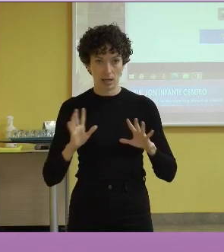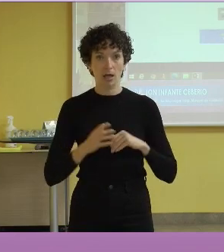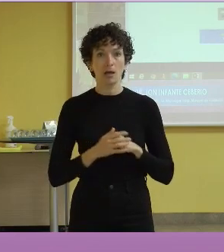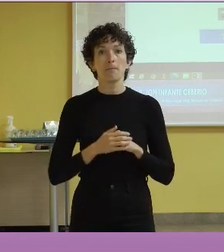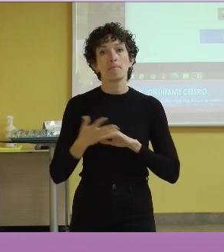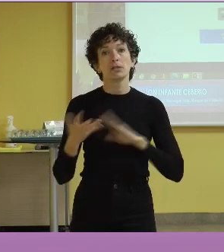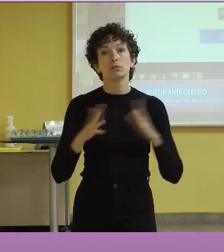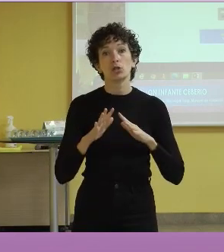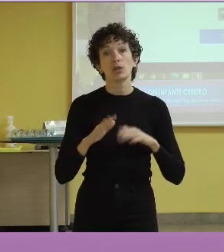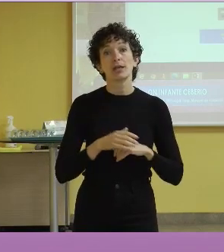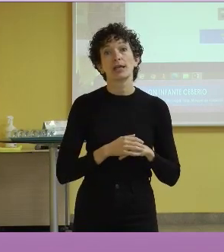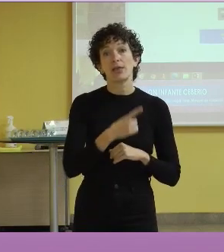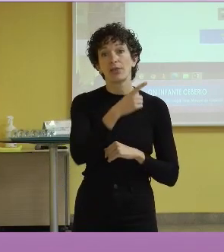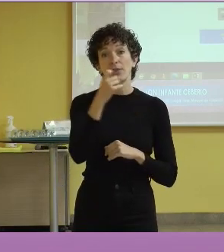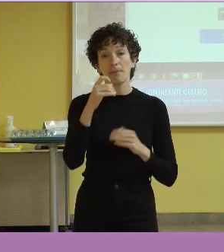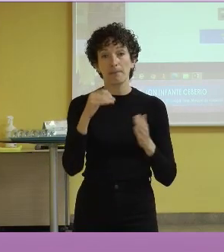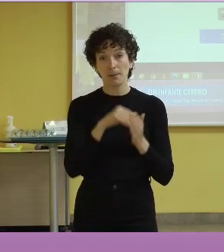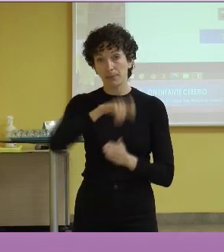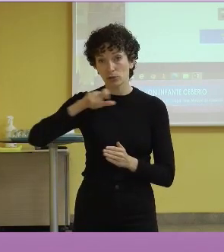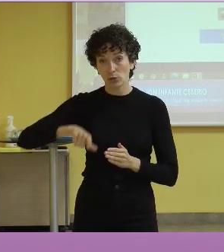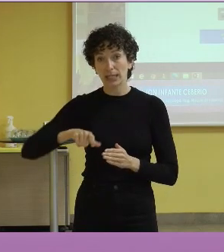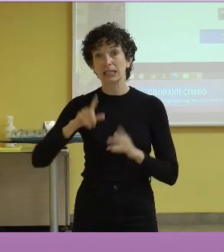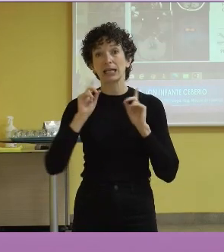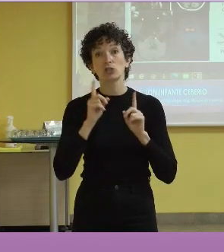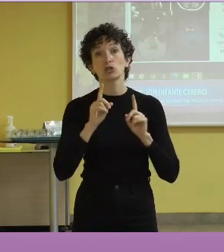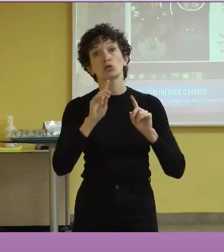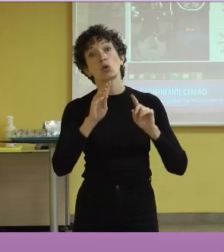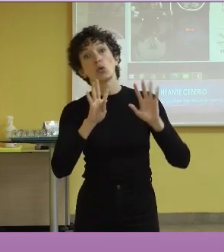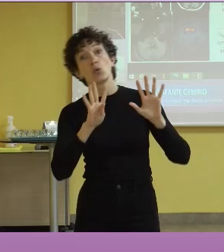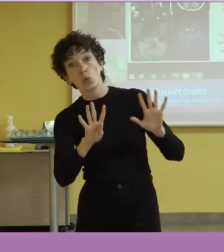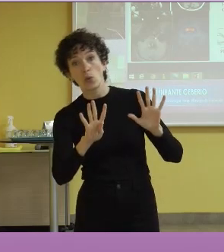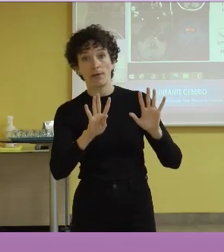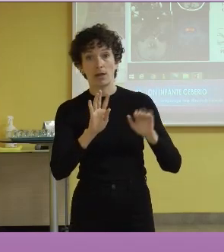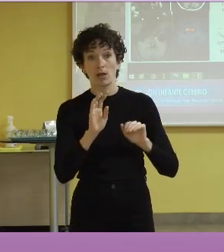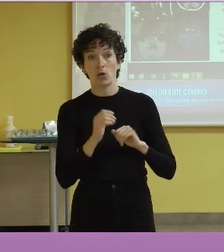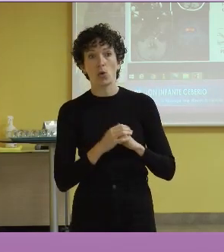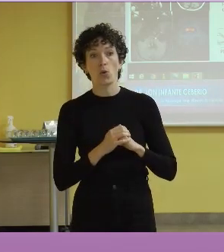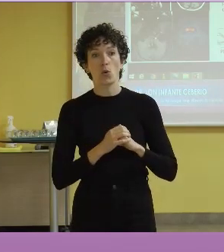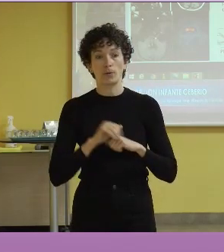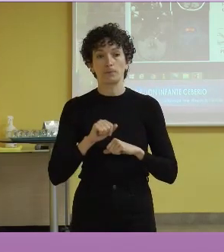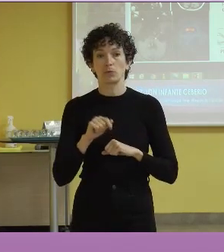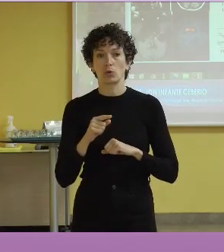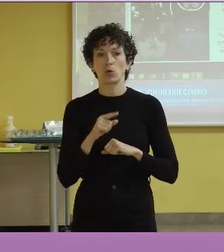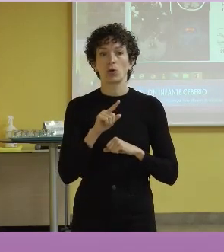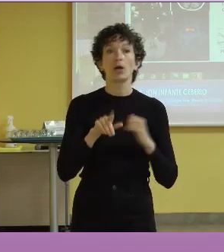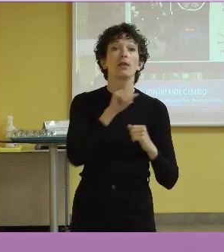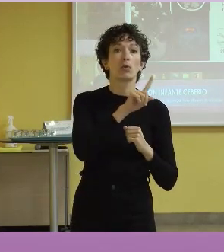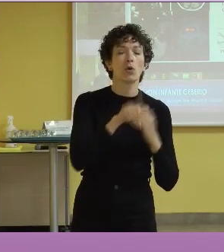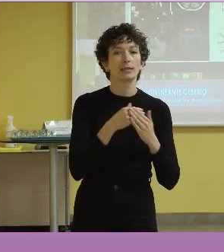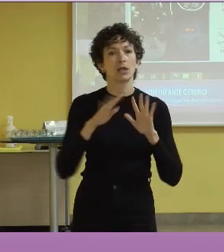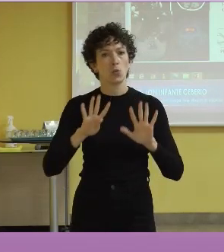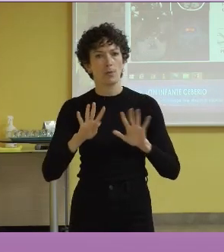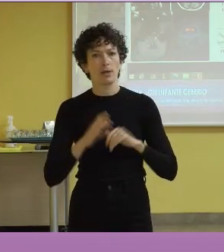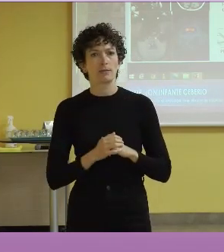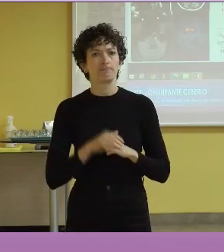es más o menos de 1 a 9 casos por 100.000 habitantes. Bueno, estos pacientes con atrofia multisistémica,